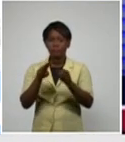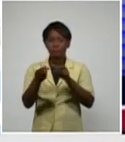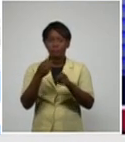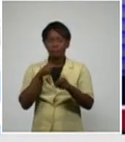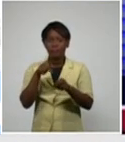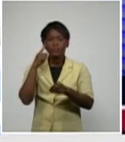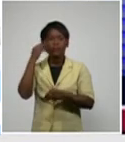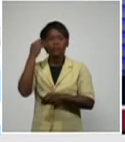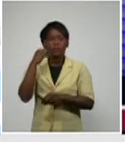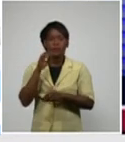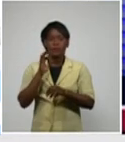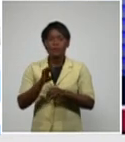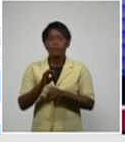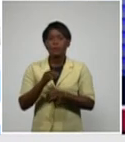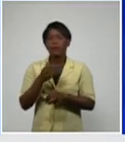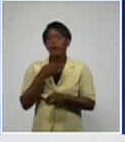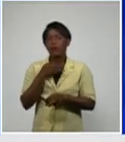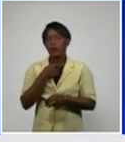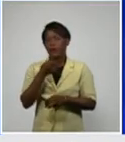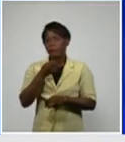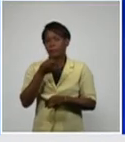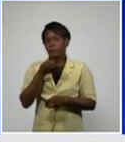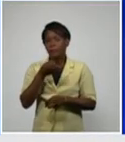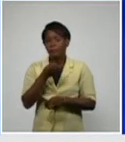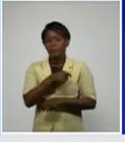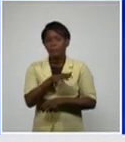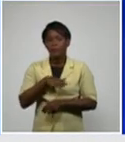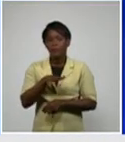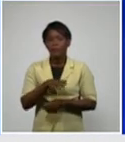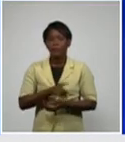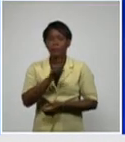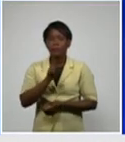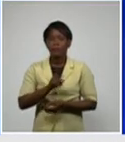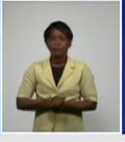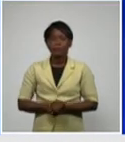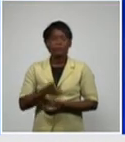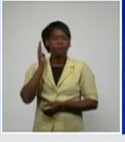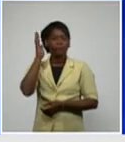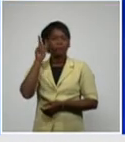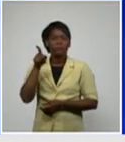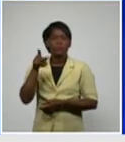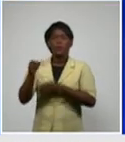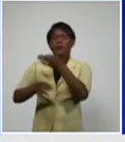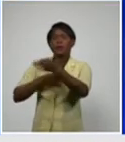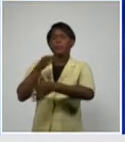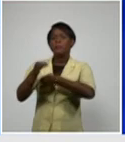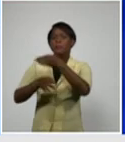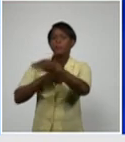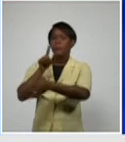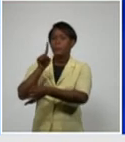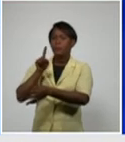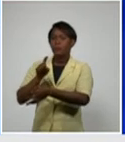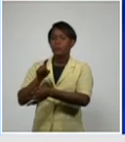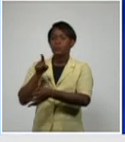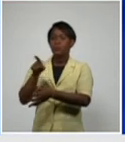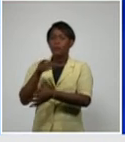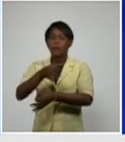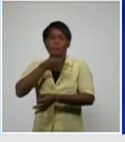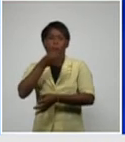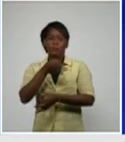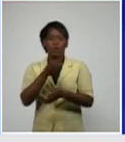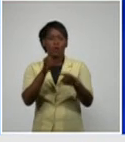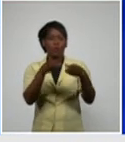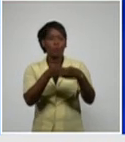esta conferencia de prensa. Y hay una persona que pregunta, ¿usted trata indistintamente los términos contacto, sospechoso, contacto de